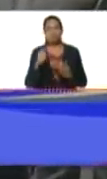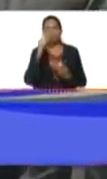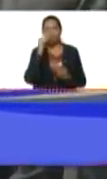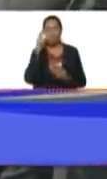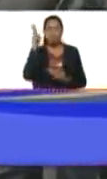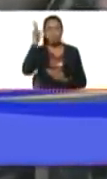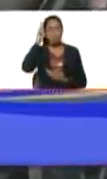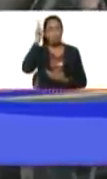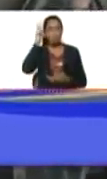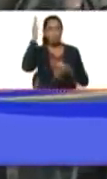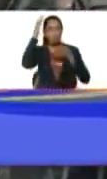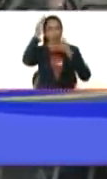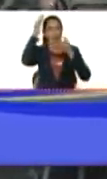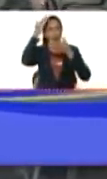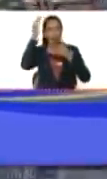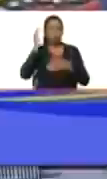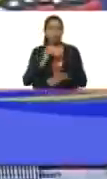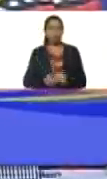Guaycaipuro, nosotros.